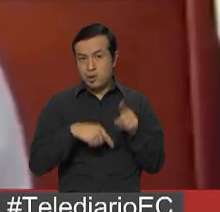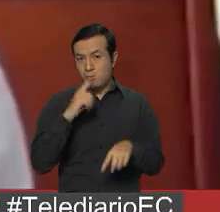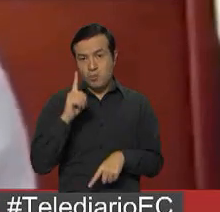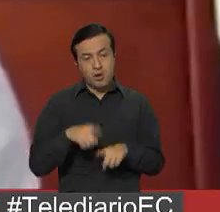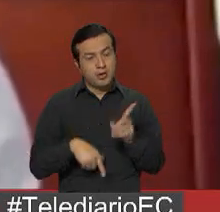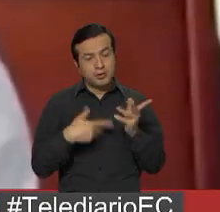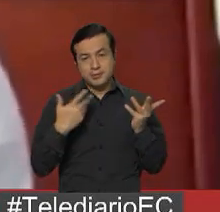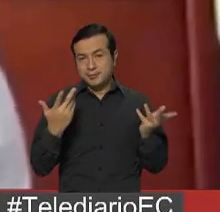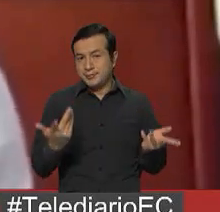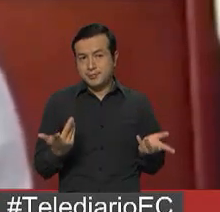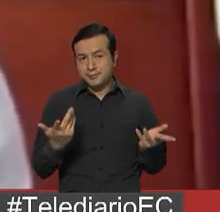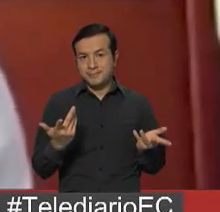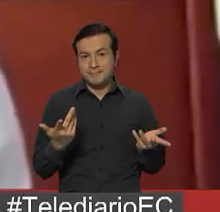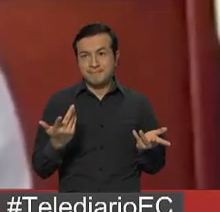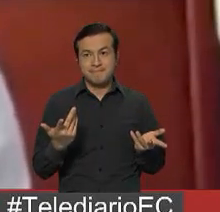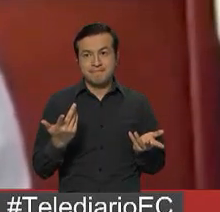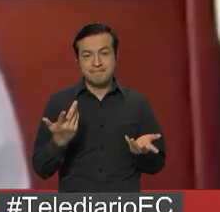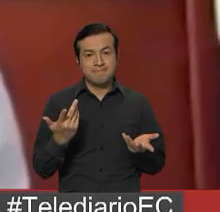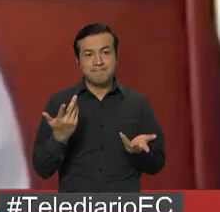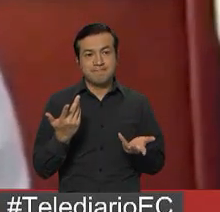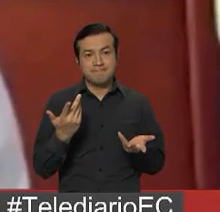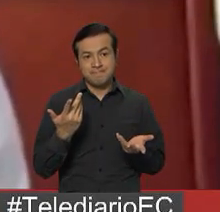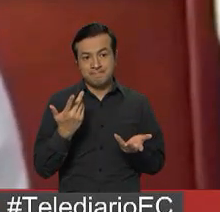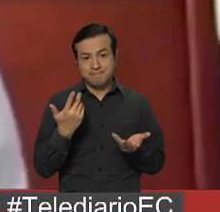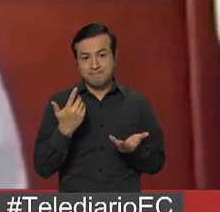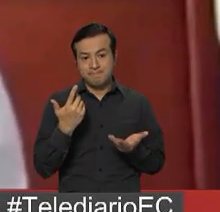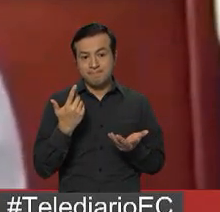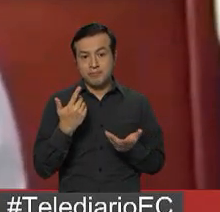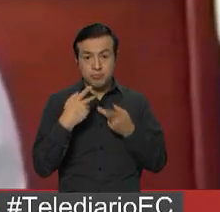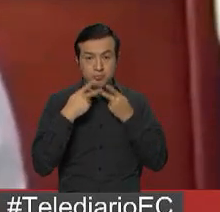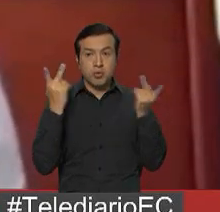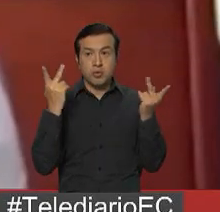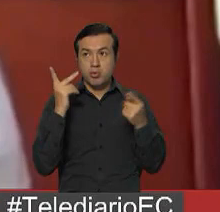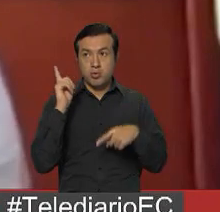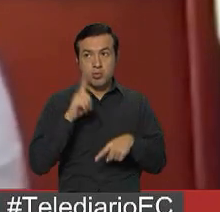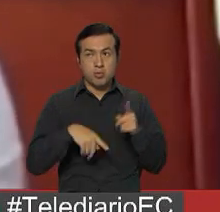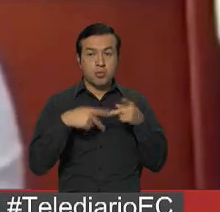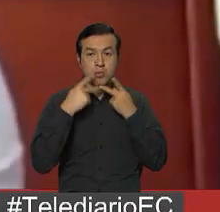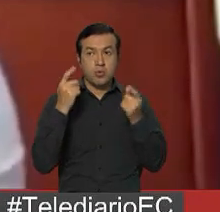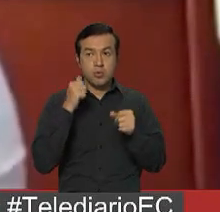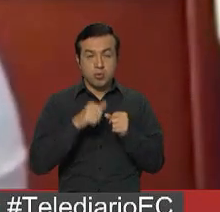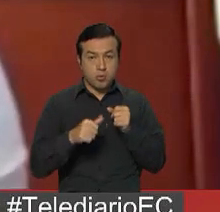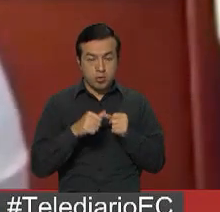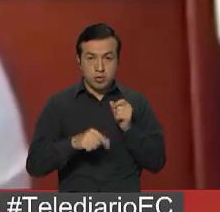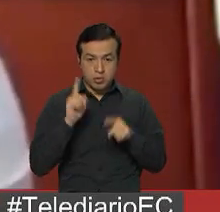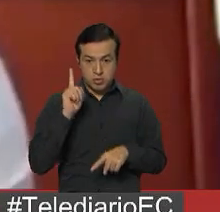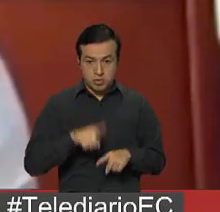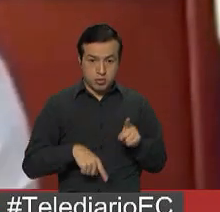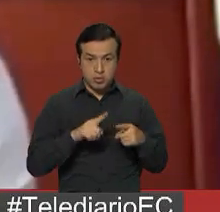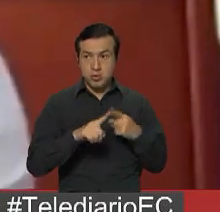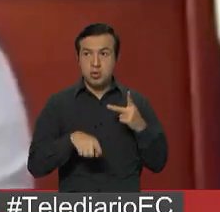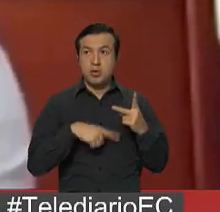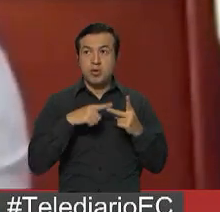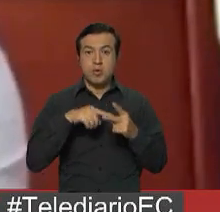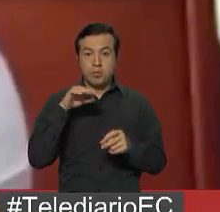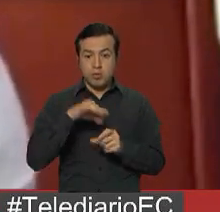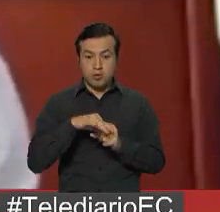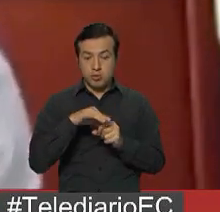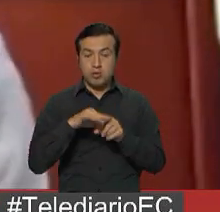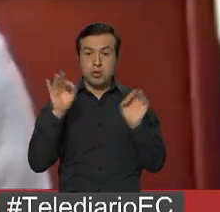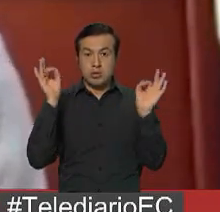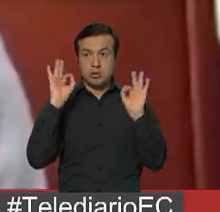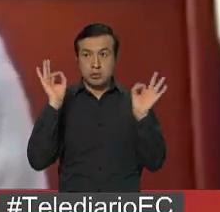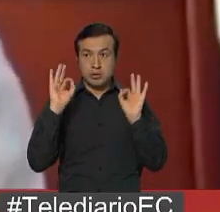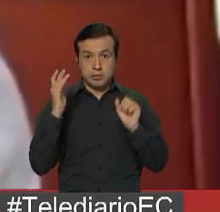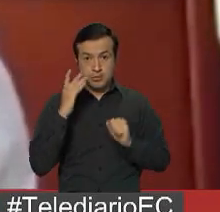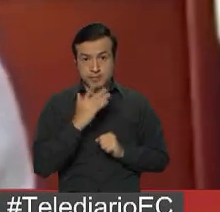hacer un conteo este público un escrutinio público electrónico si